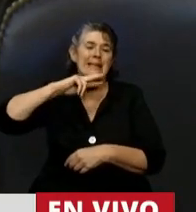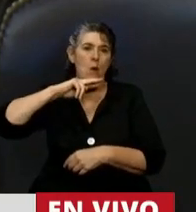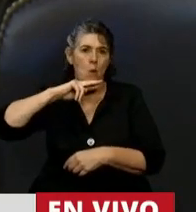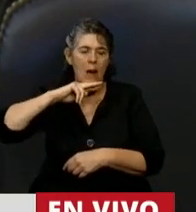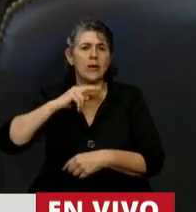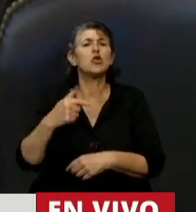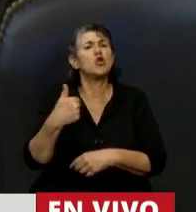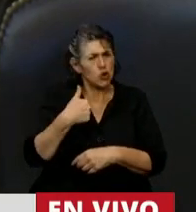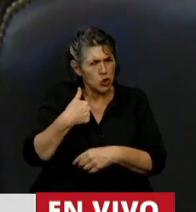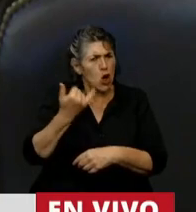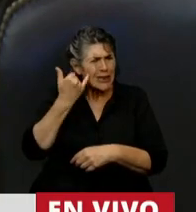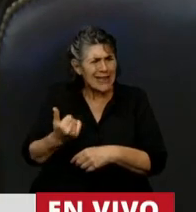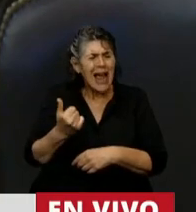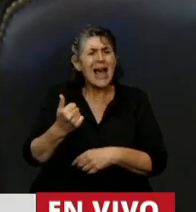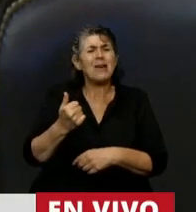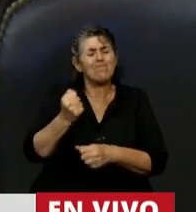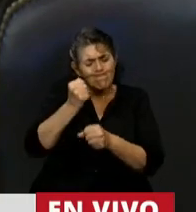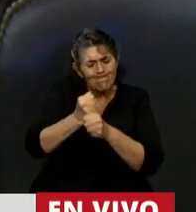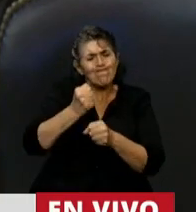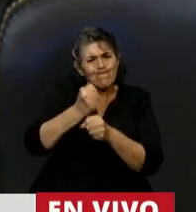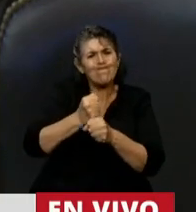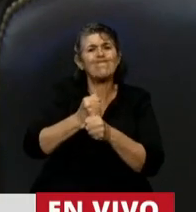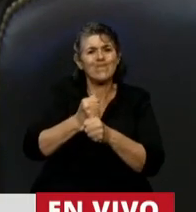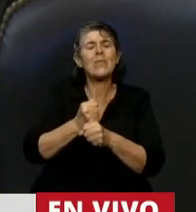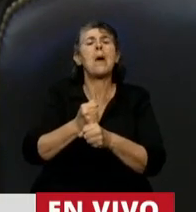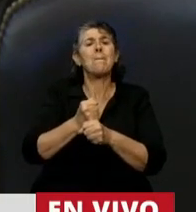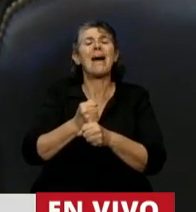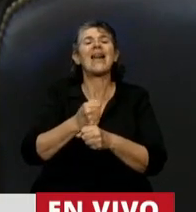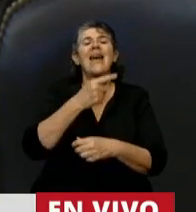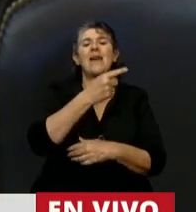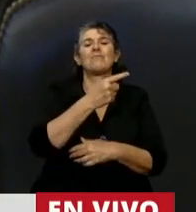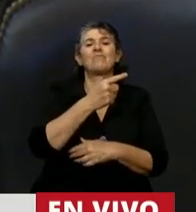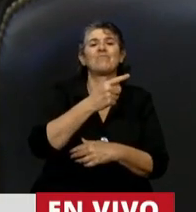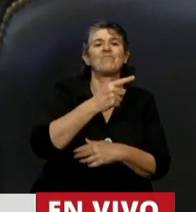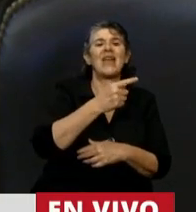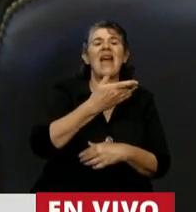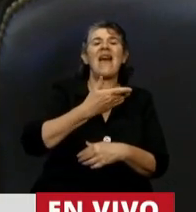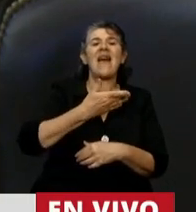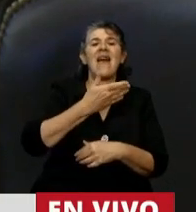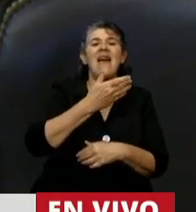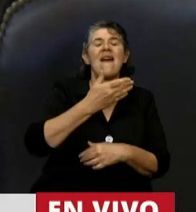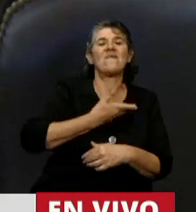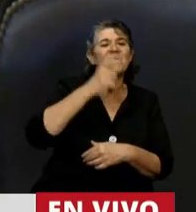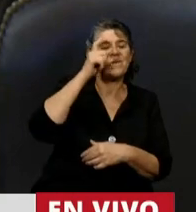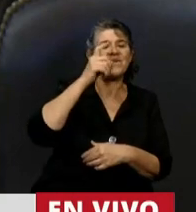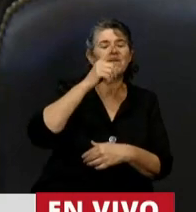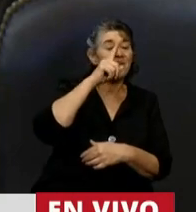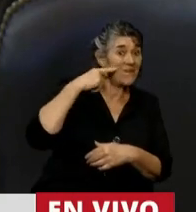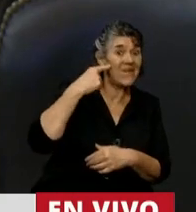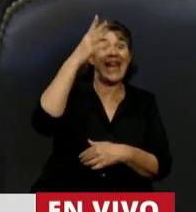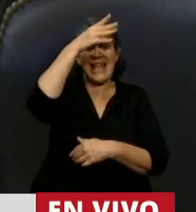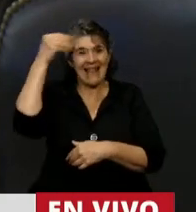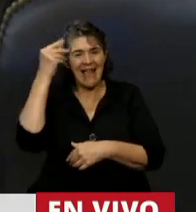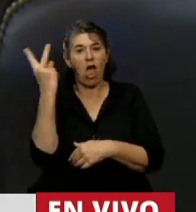particularmente, he trabajado para que la fórmula Fernández-Fernández gobernara la Argentina. Y mi compromiso es